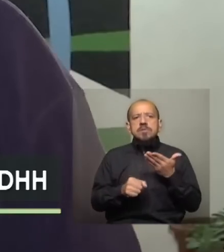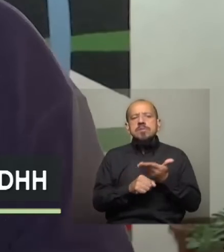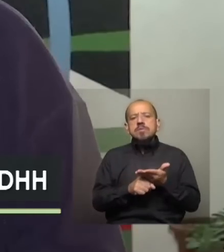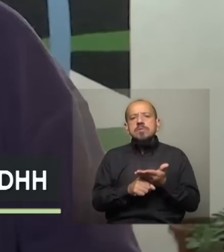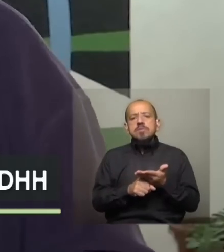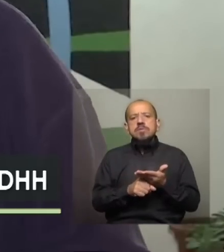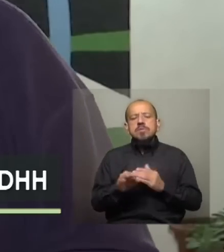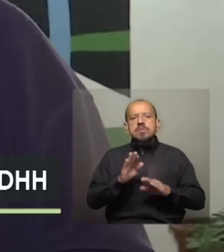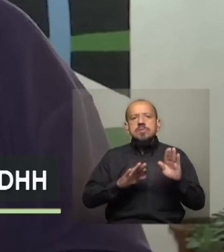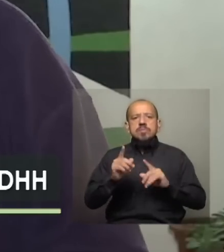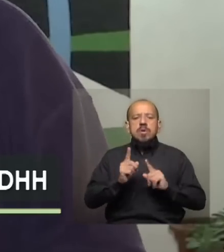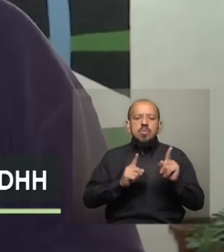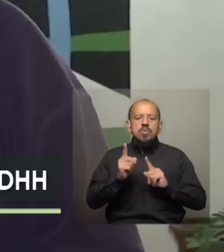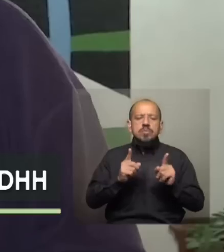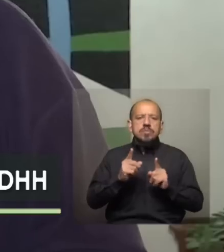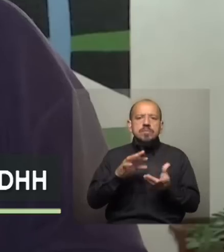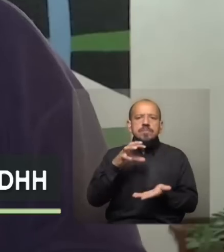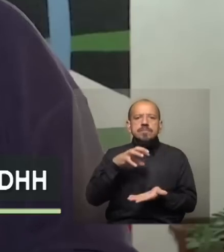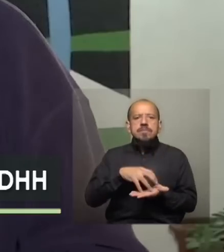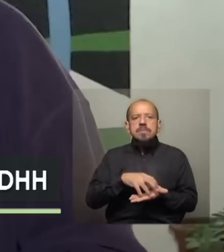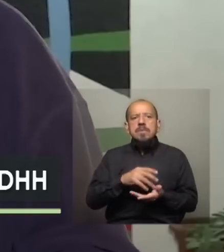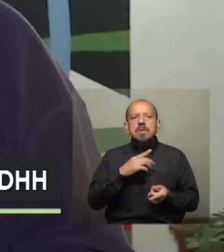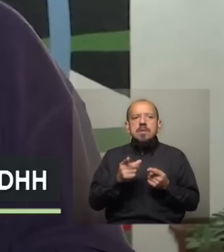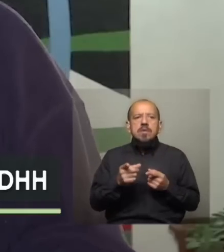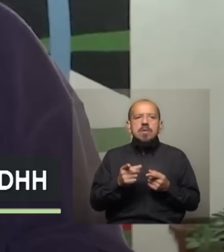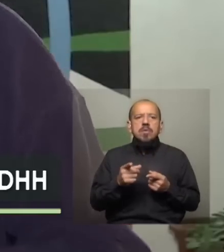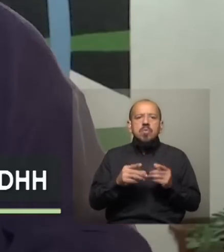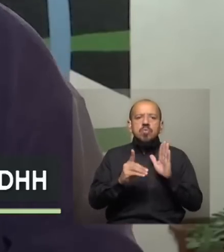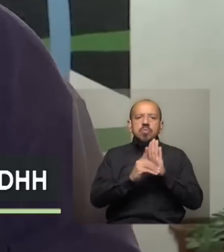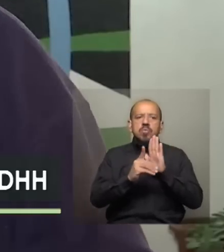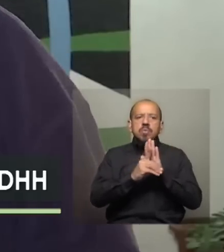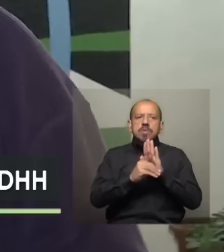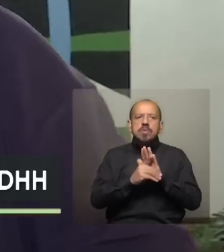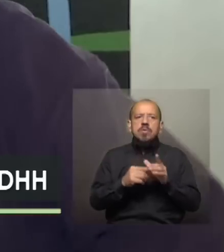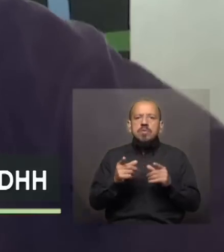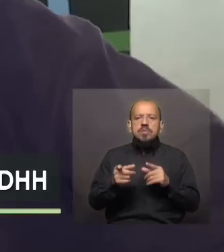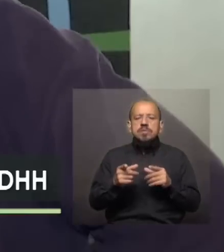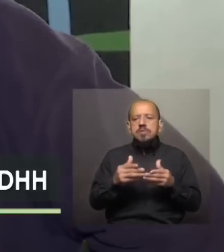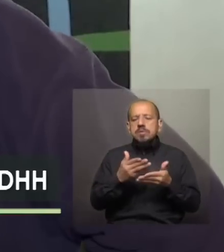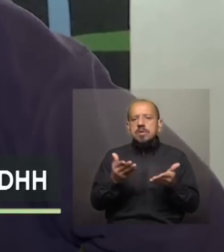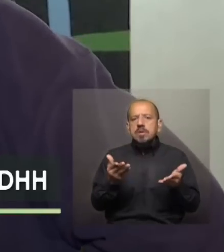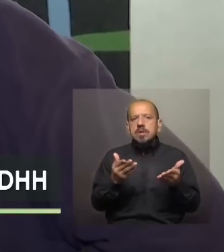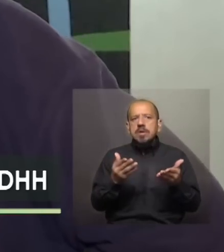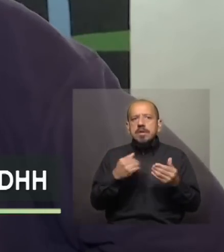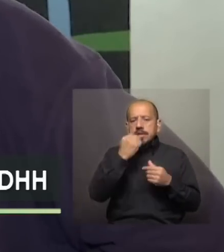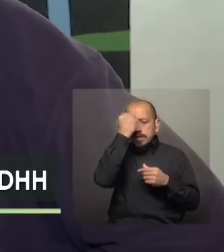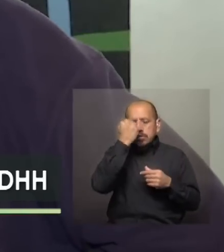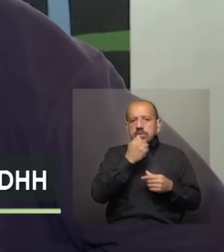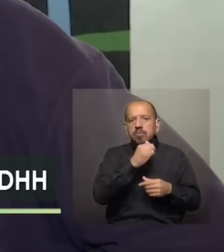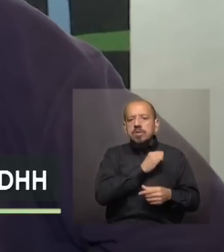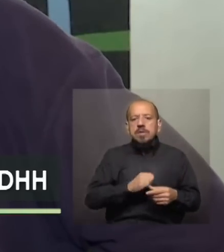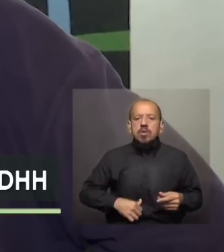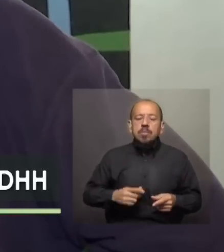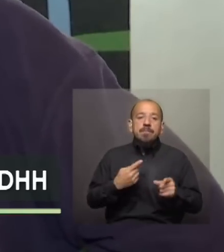reparada por algunas instancias lo que ella consiguió que se le diera un documento de que había sido víctima del terrorismo de estado